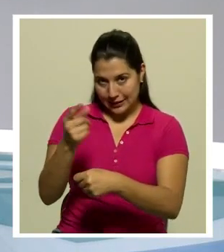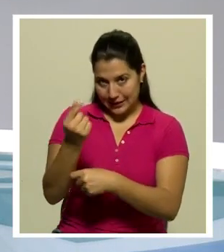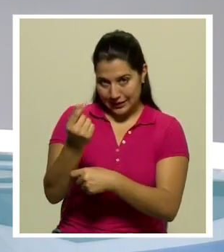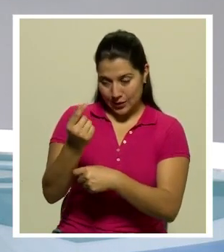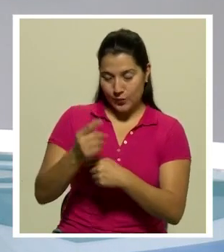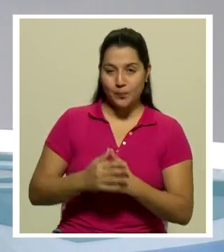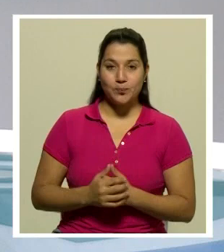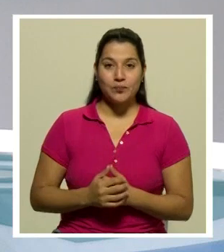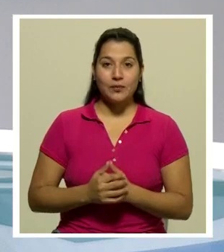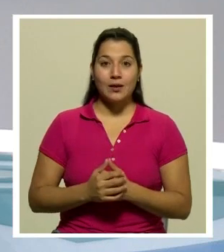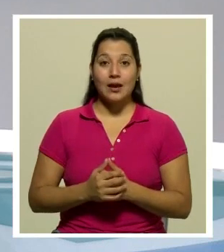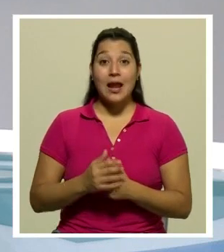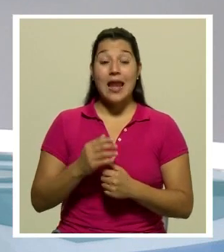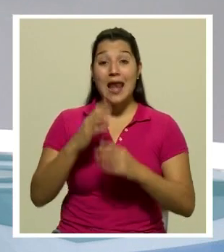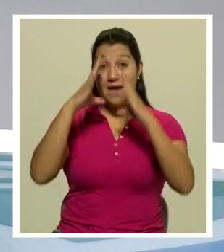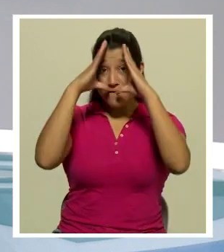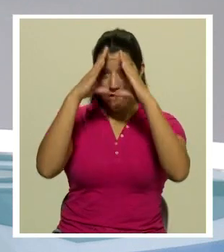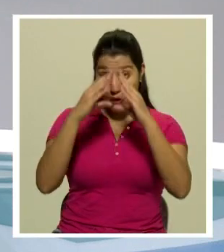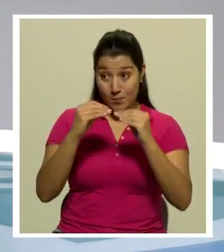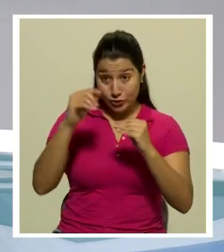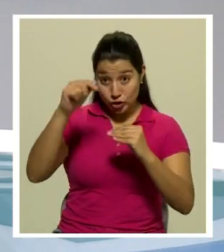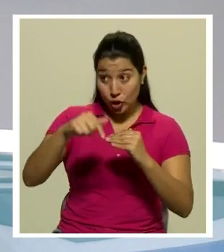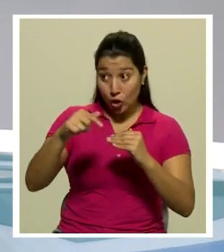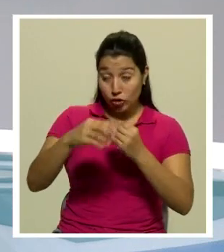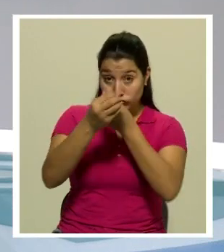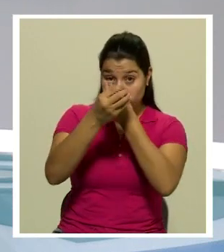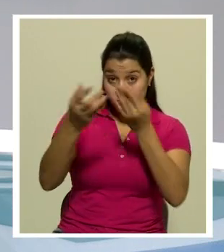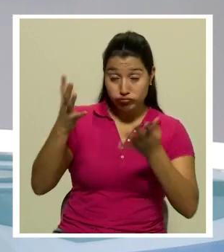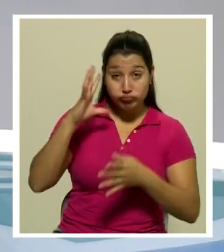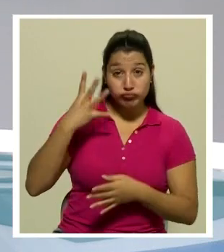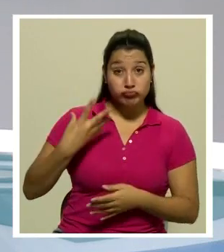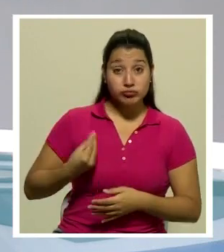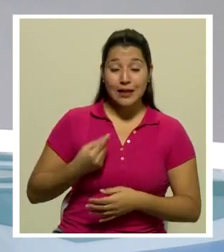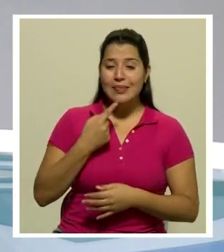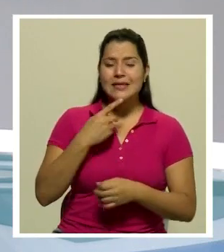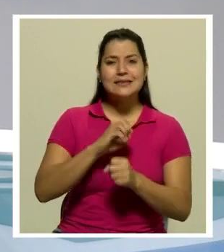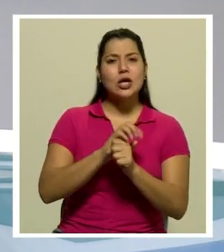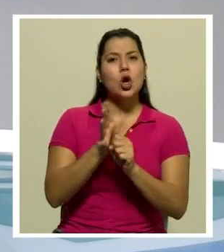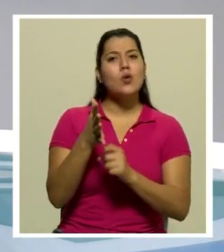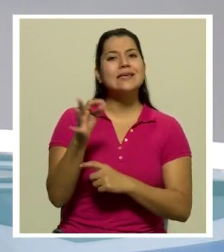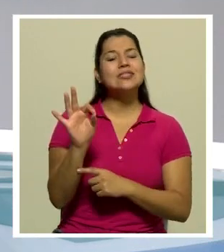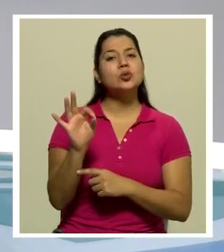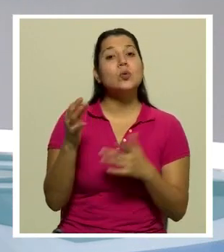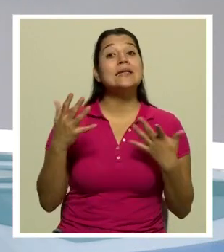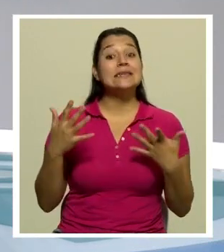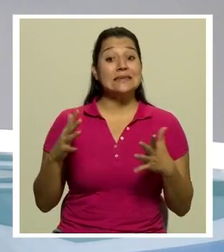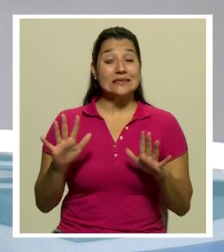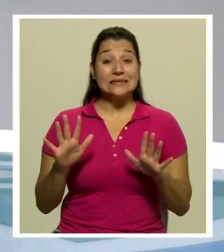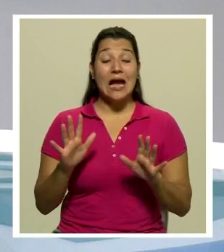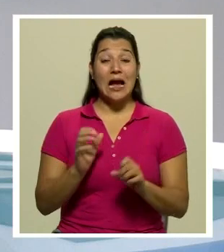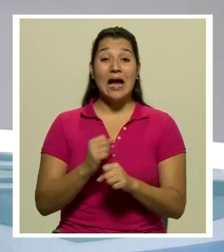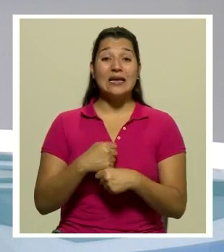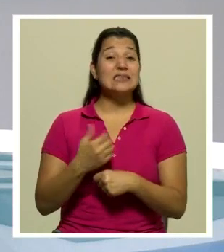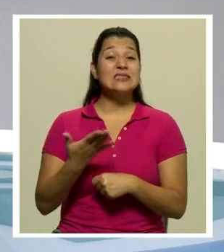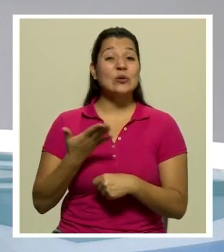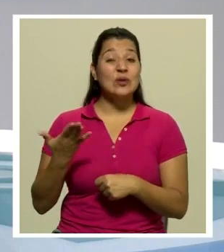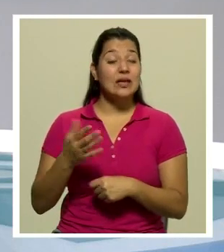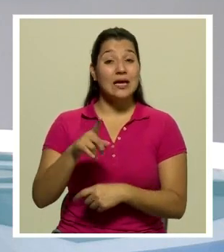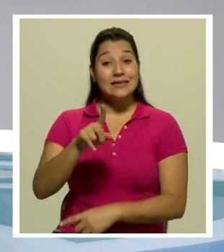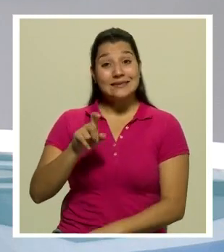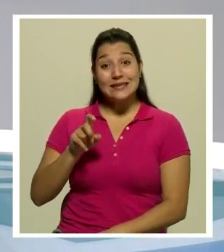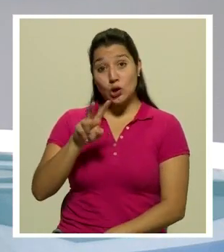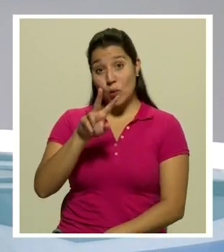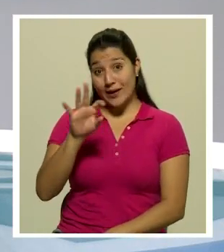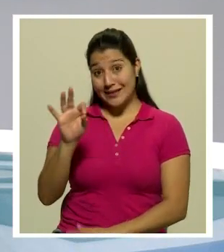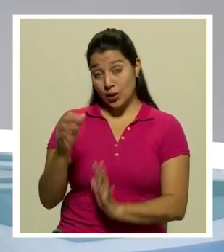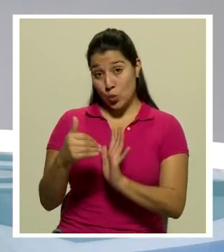Según los datos aportados hoy por la ministra Dinarte, el COVID-19 ya provocó que más de 129.000